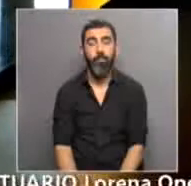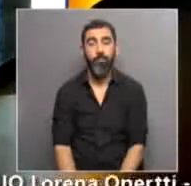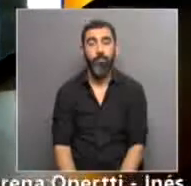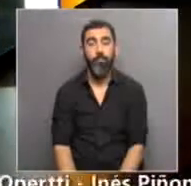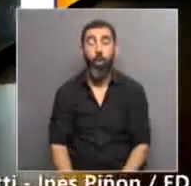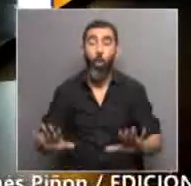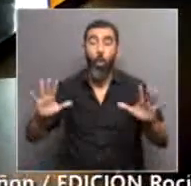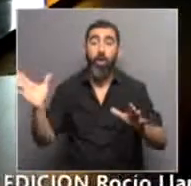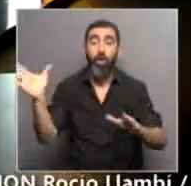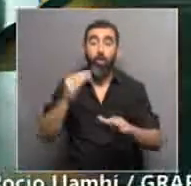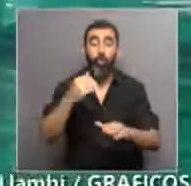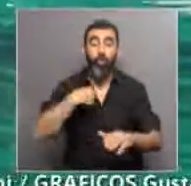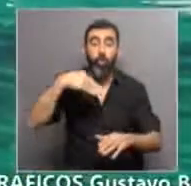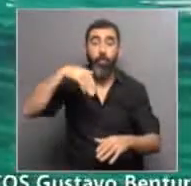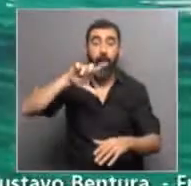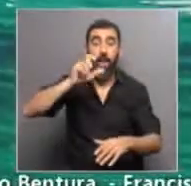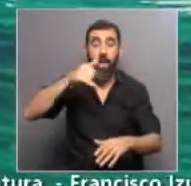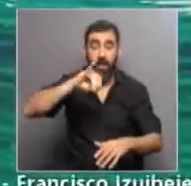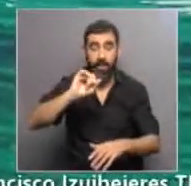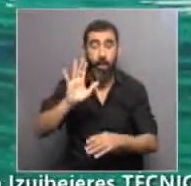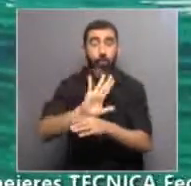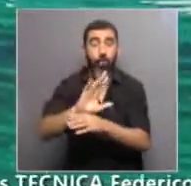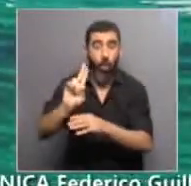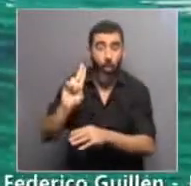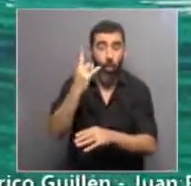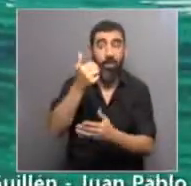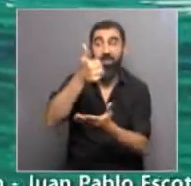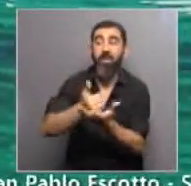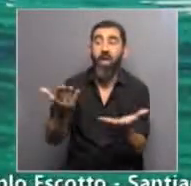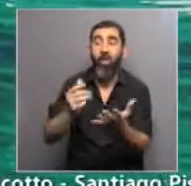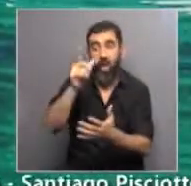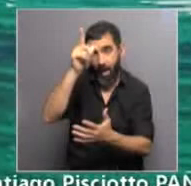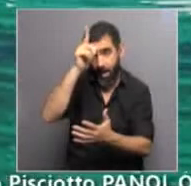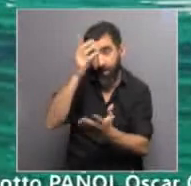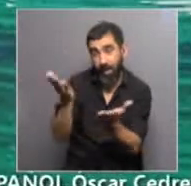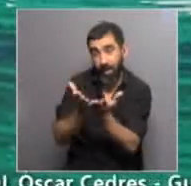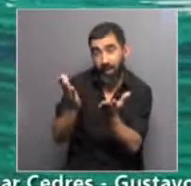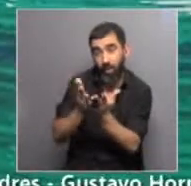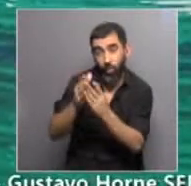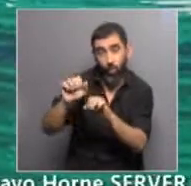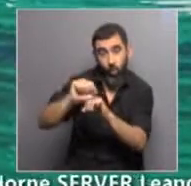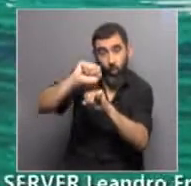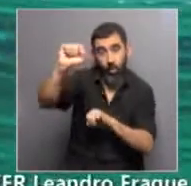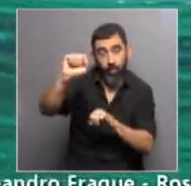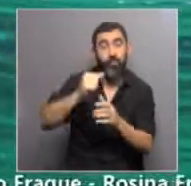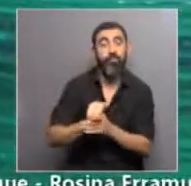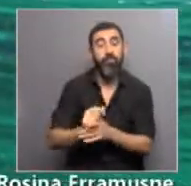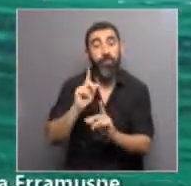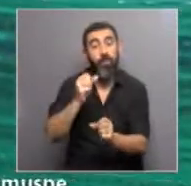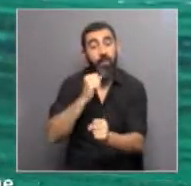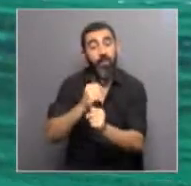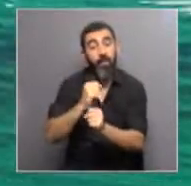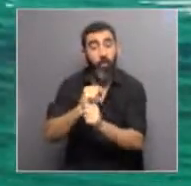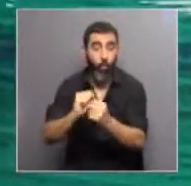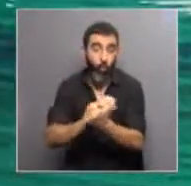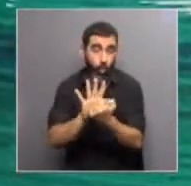Hola a todos, yo soy Melanie Nuech, soy una bióloga uruguaya que está en Alemania haciendo un doctorado en biomedicina molecular y trabajando en